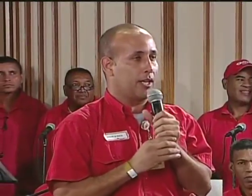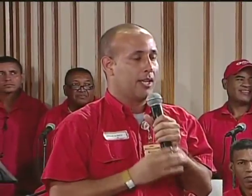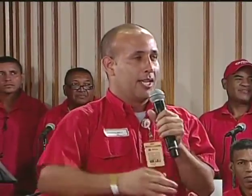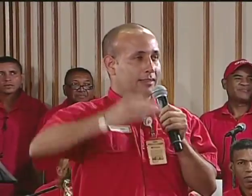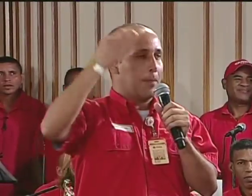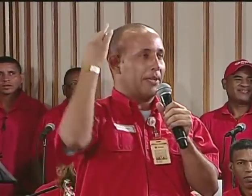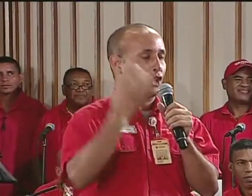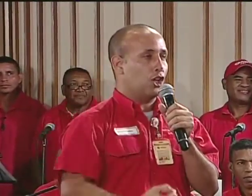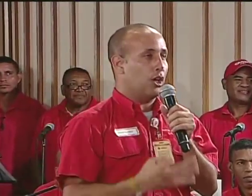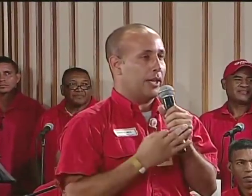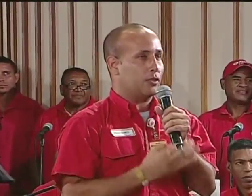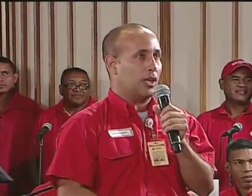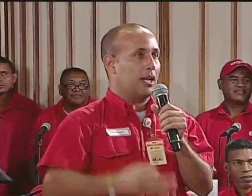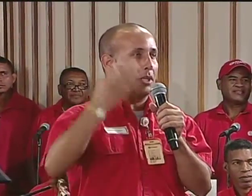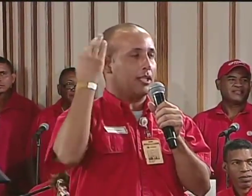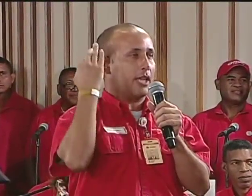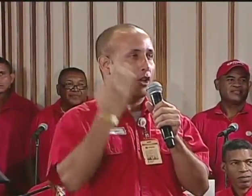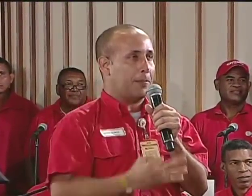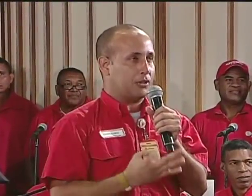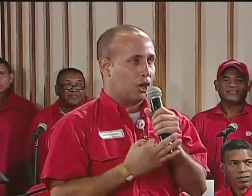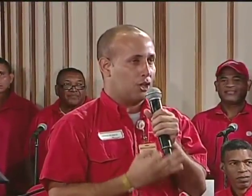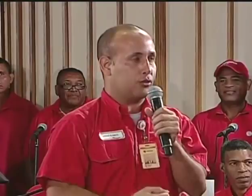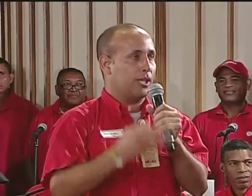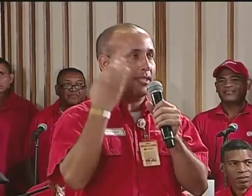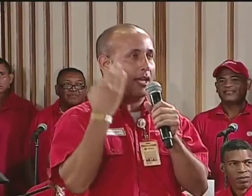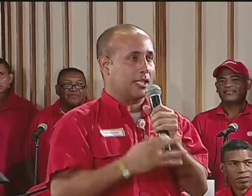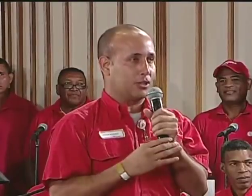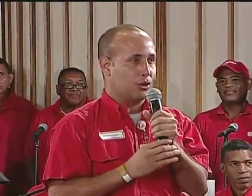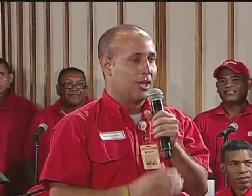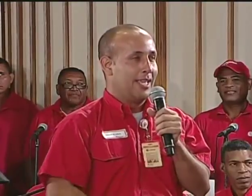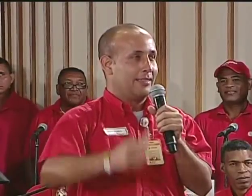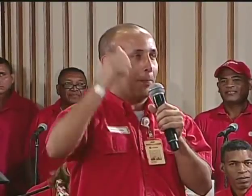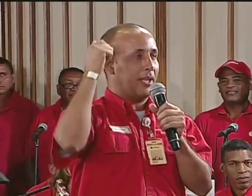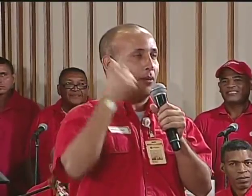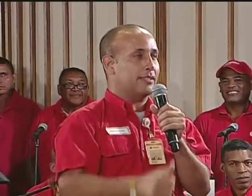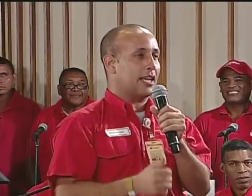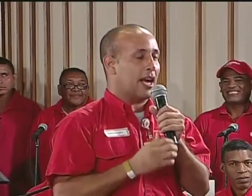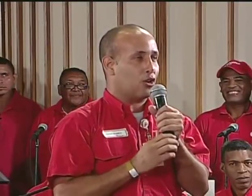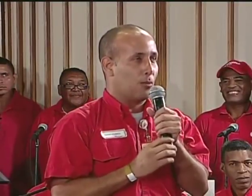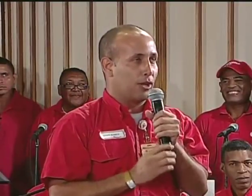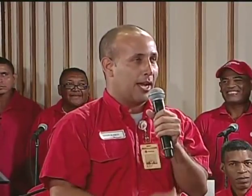1.500 jóvenes de Petróleo de Venezuela, el Ministerio de Petróleo y su gente adscrito,